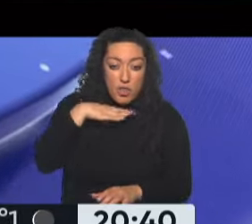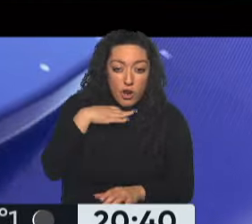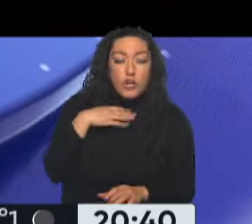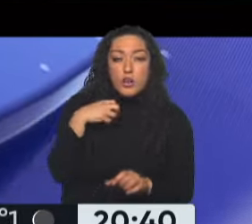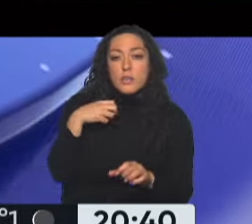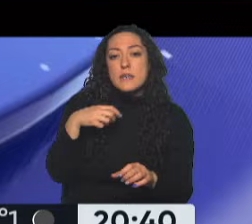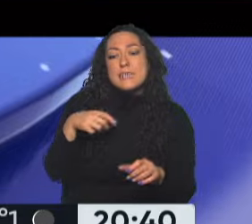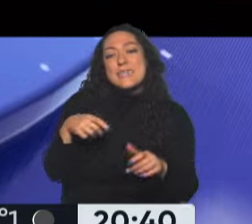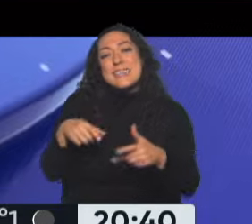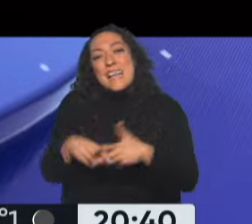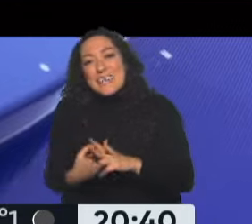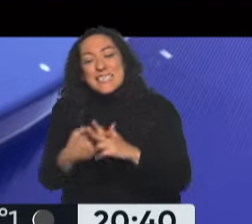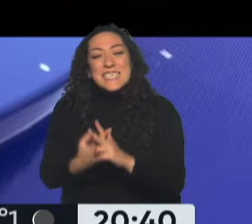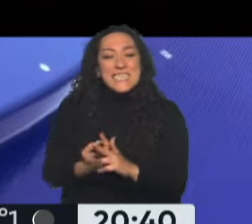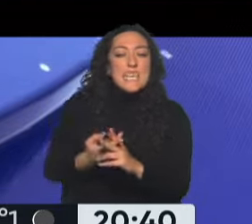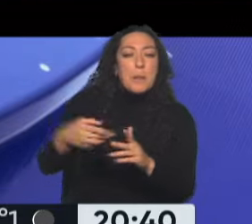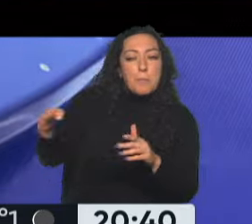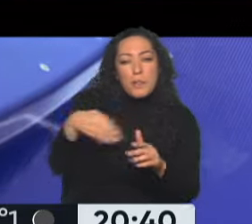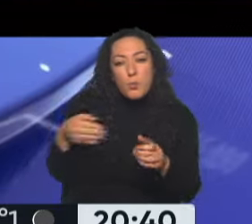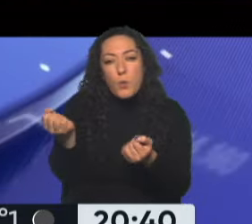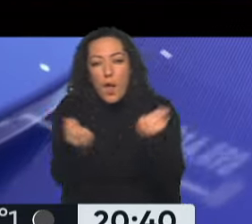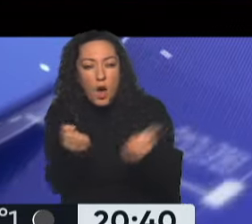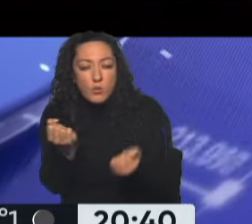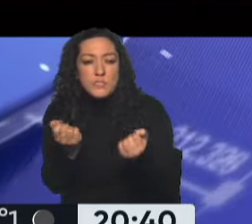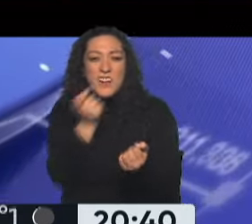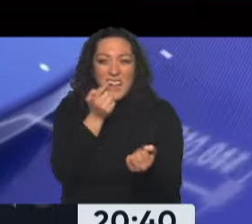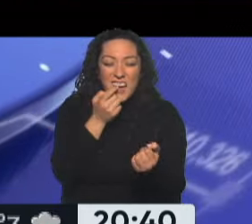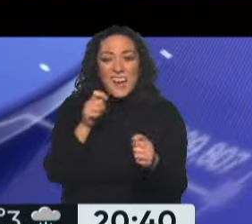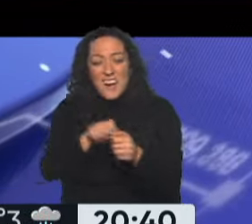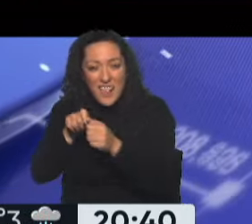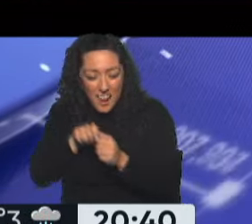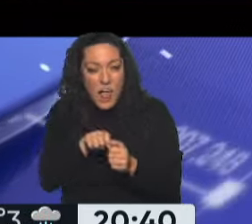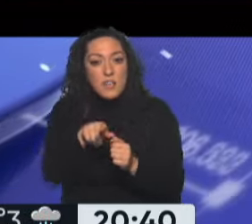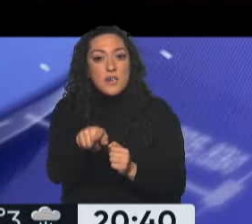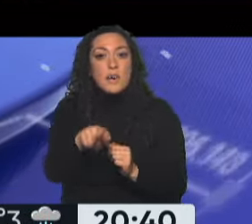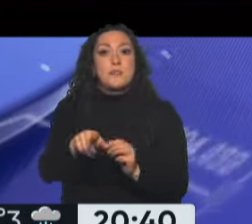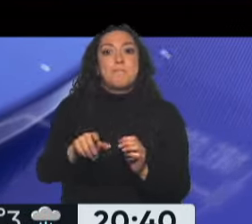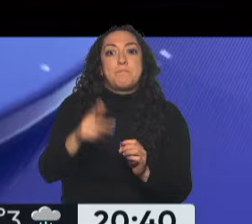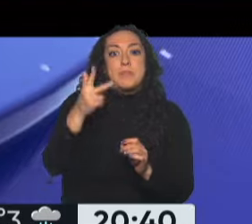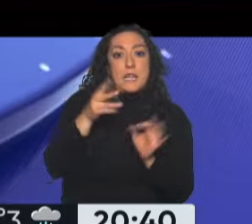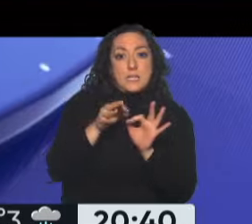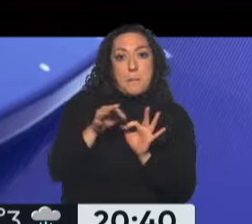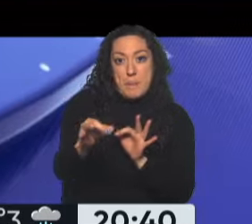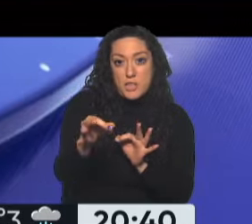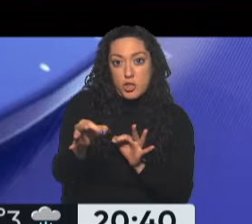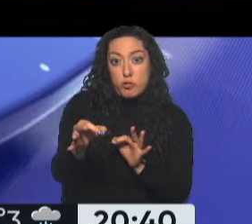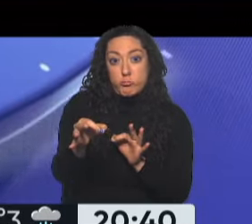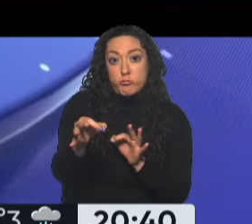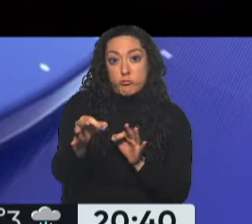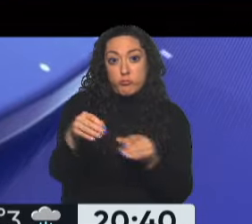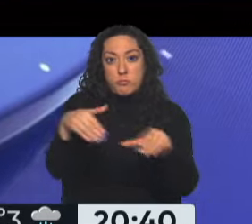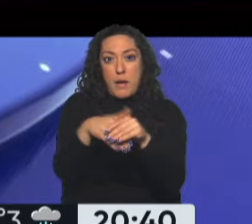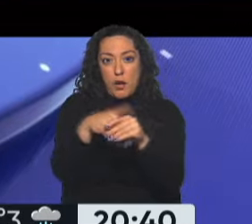taller de chapa y pintura, a tan solo 3 metros del Banco Macro.